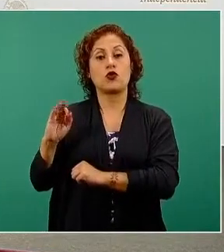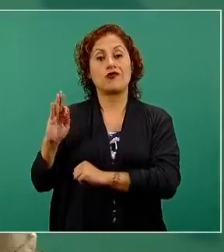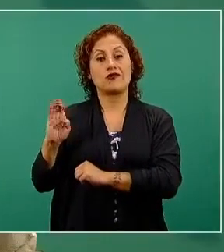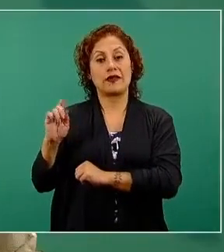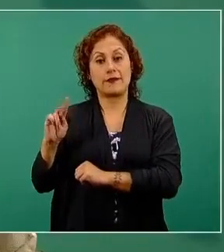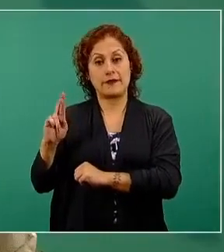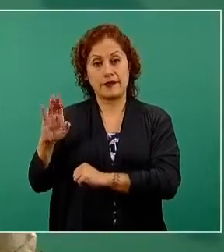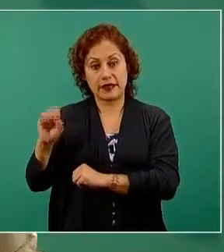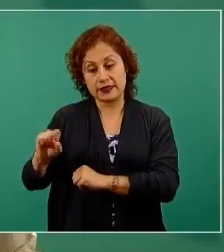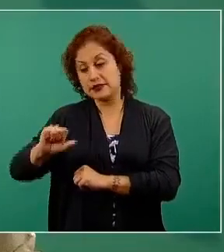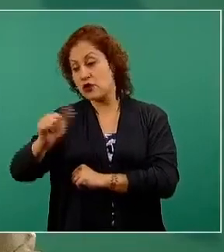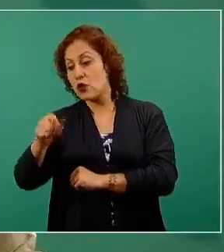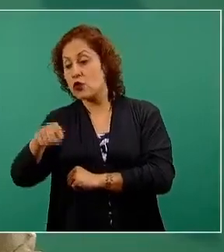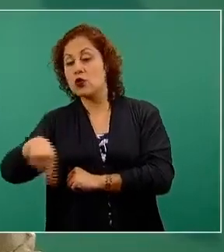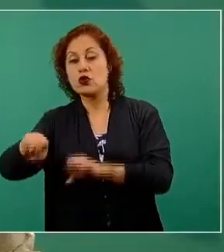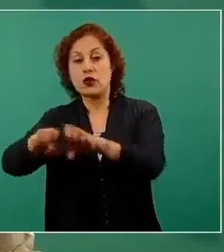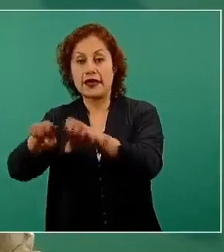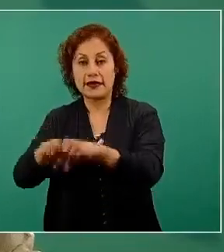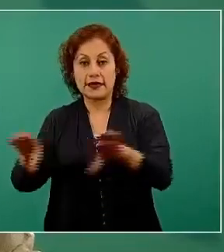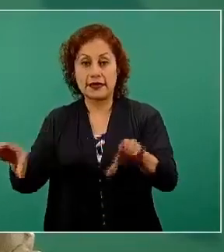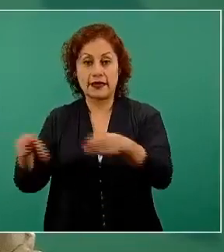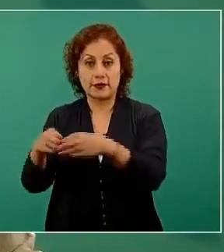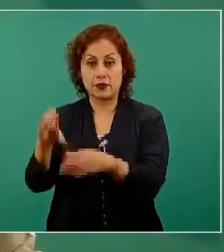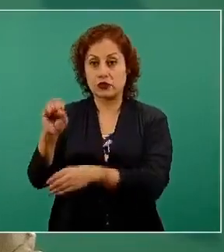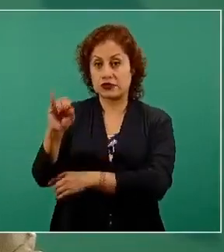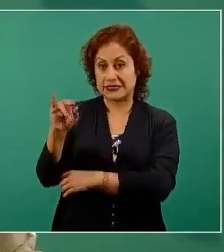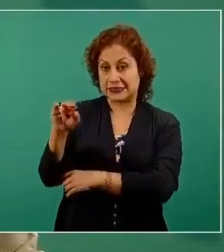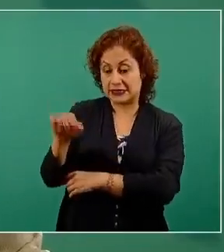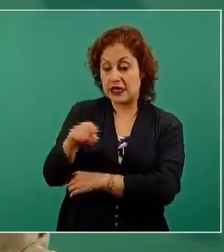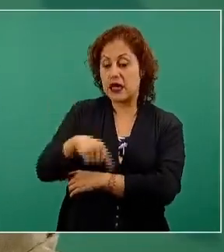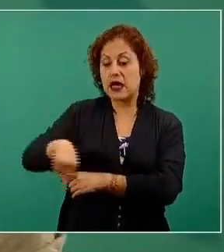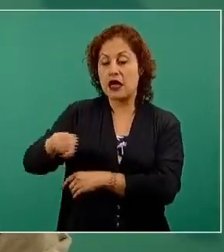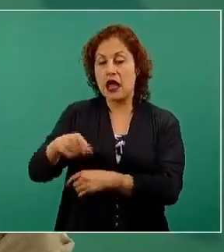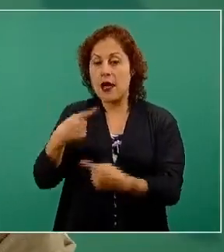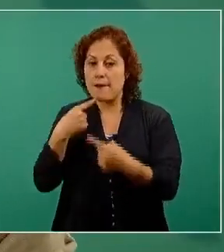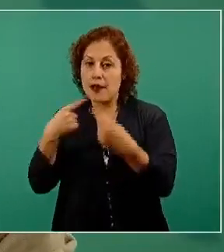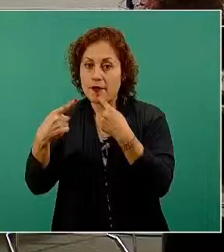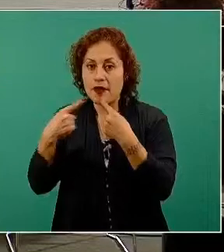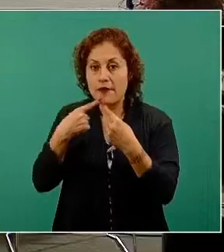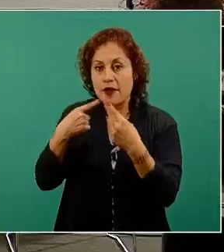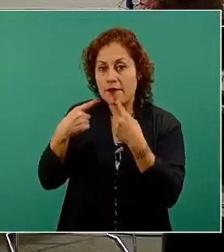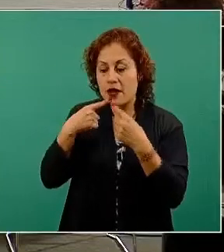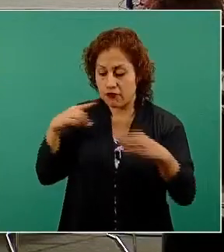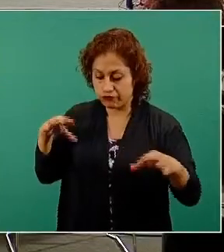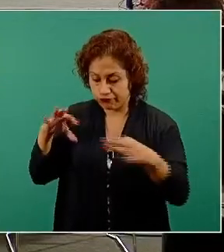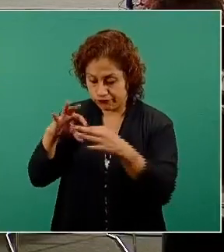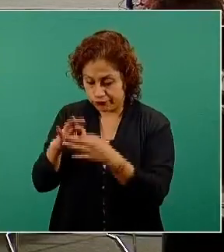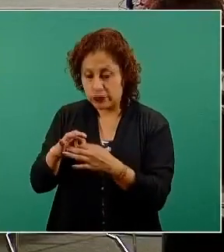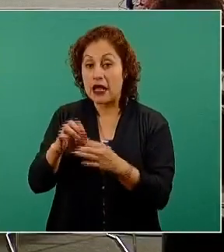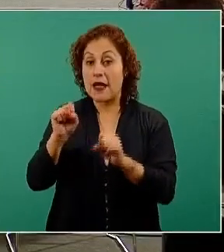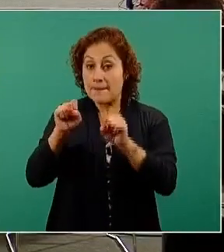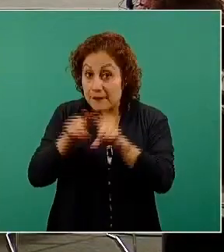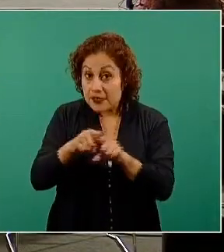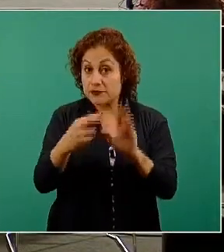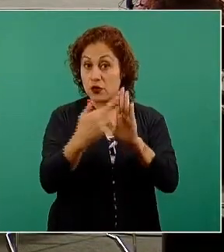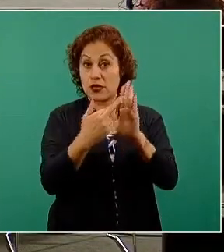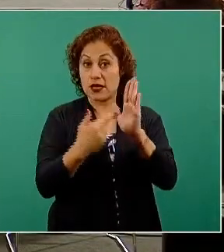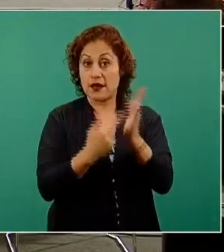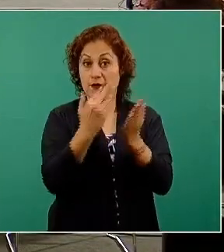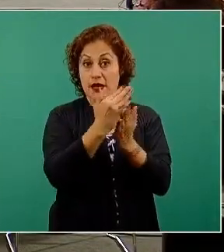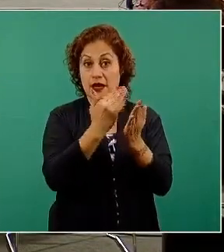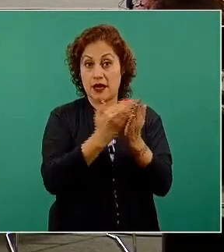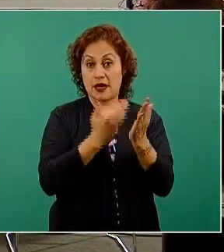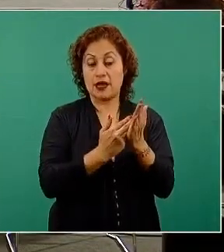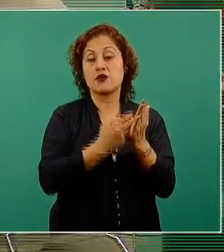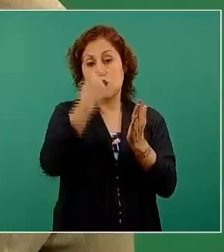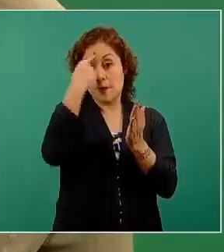Sencilla. Esto es una cosa que normalmente hay también dentro de la normatividad del Programa Universal de Vacunación.